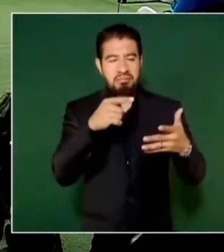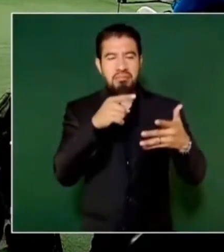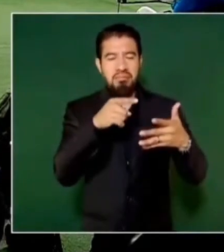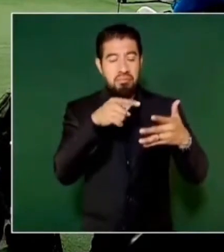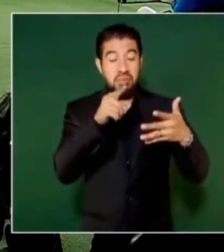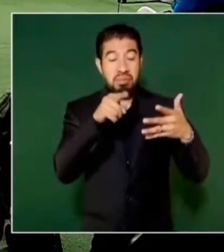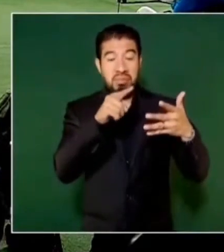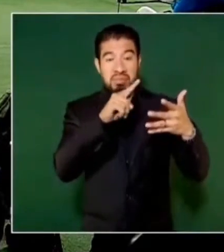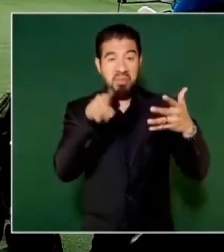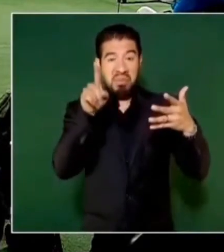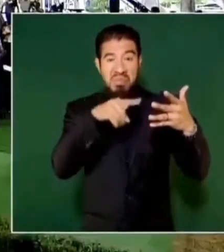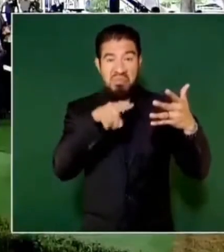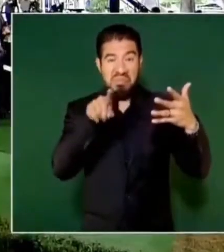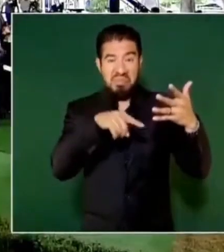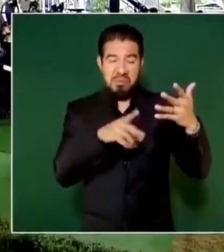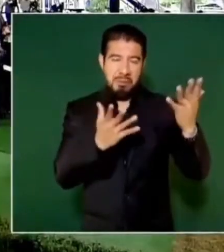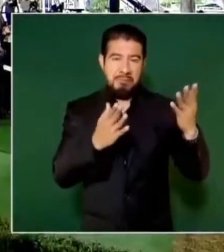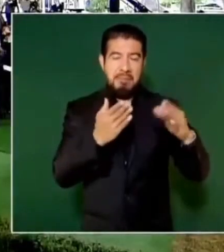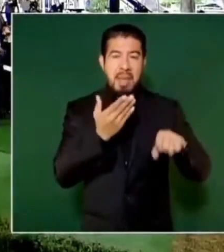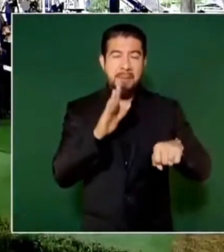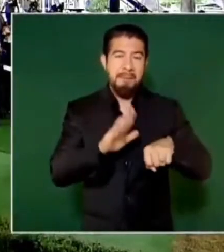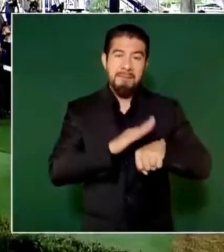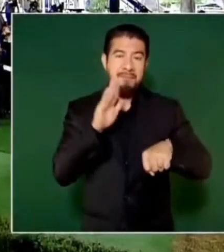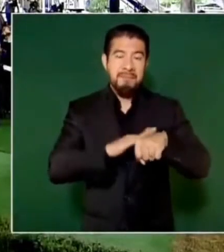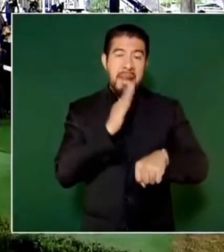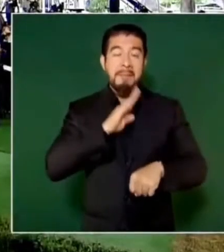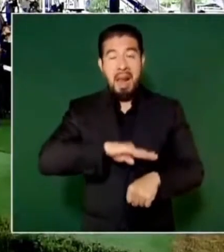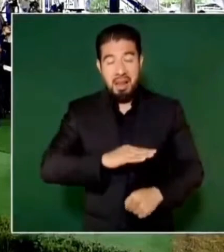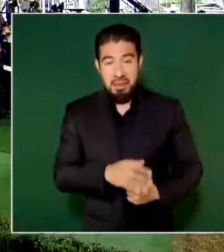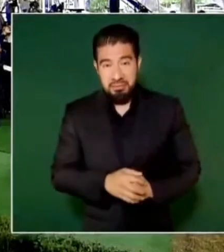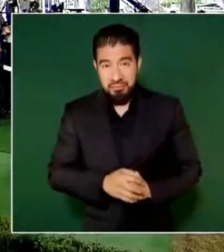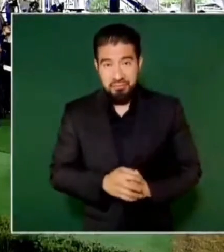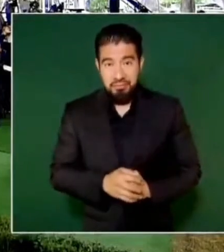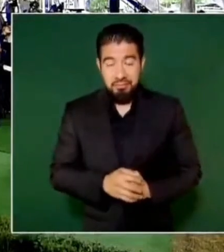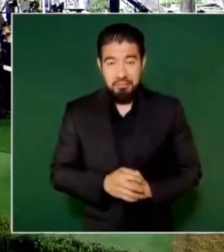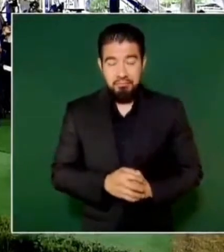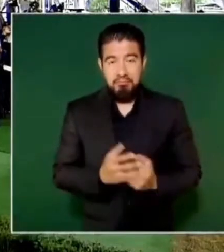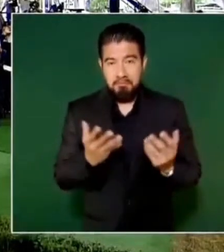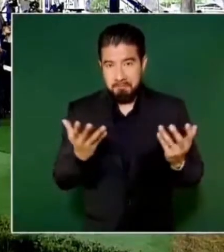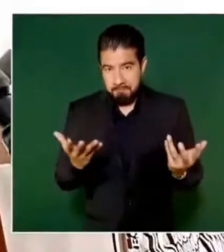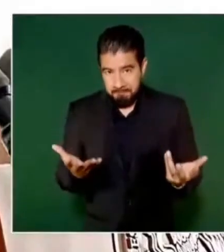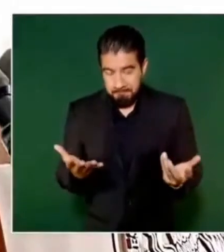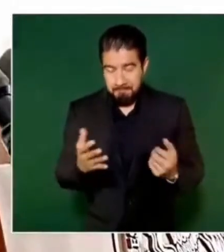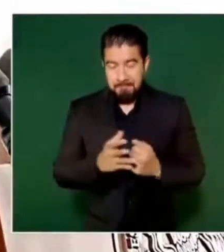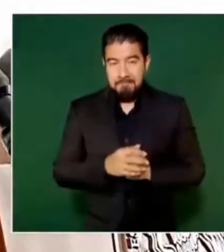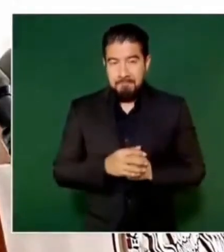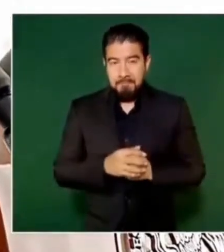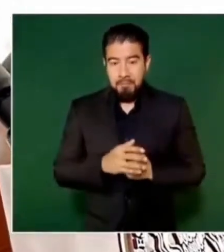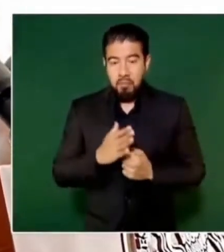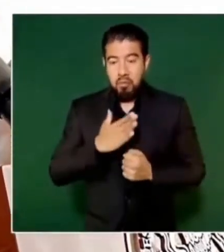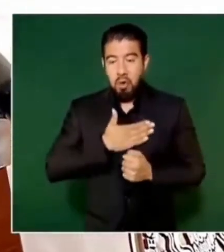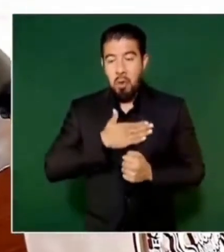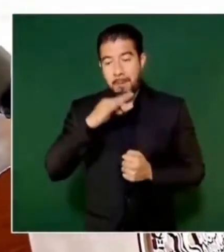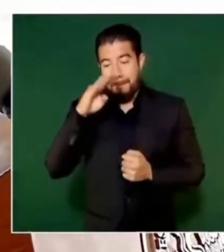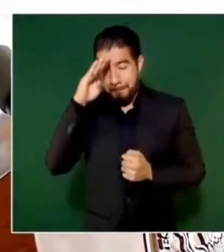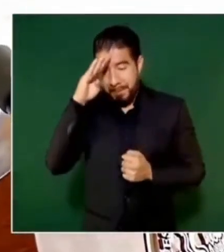sentido, presidente. Bueno, yo creo que es un proceso, todo va